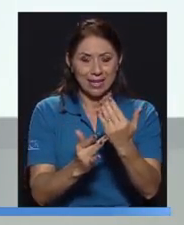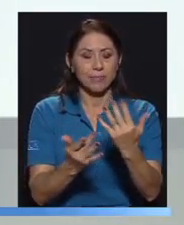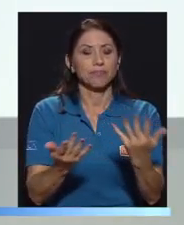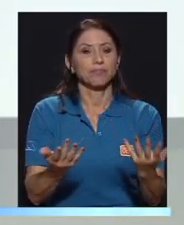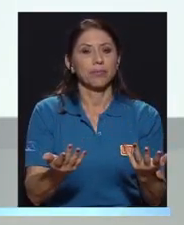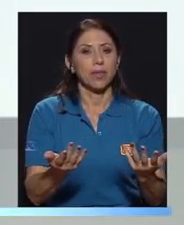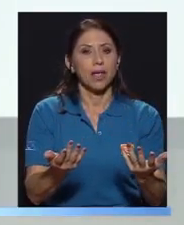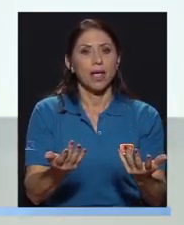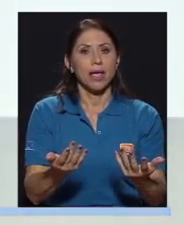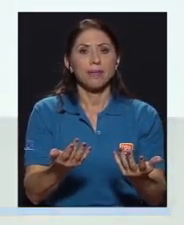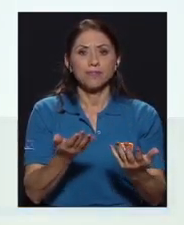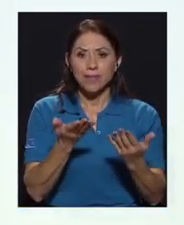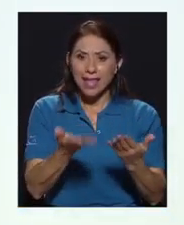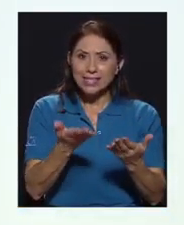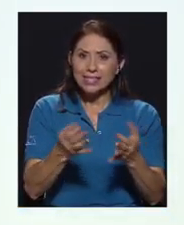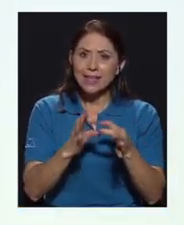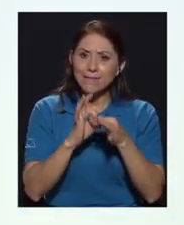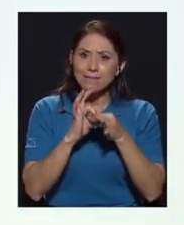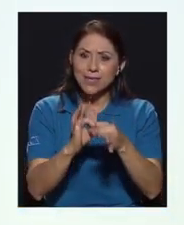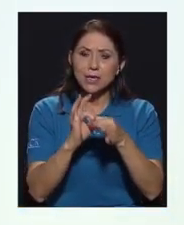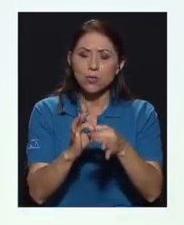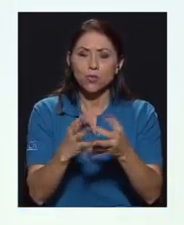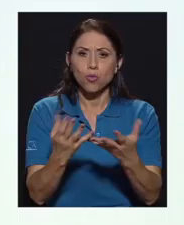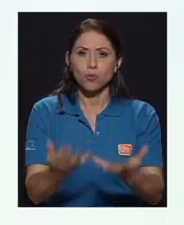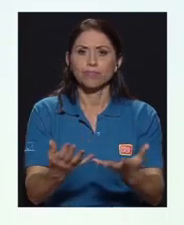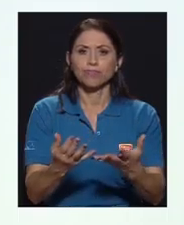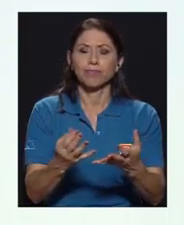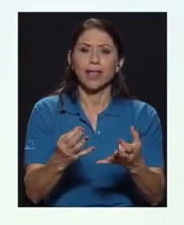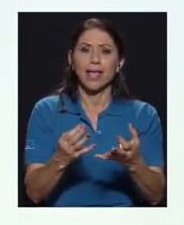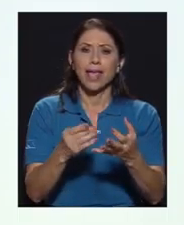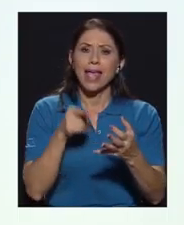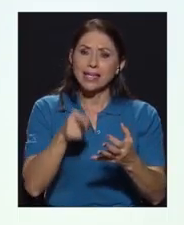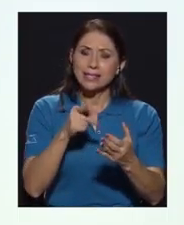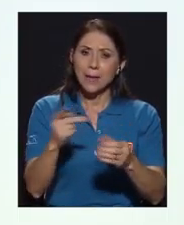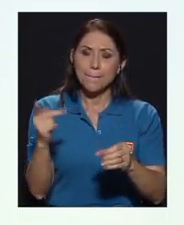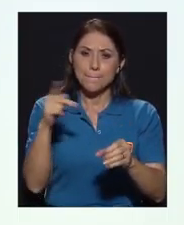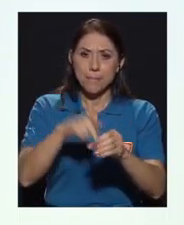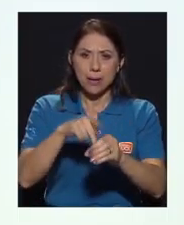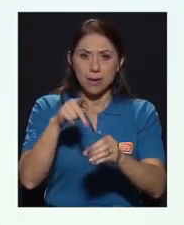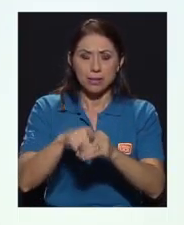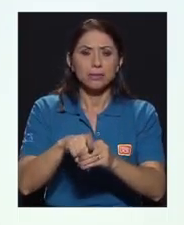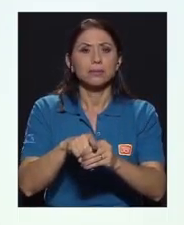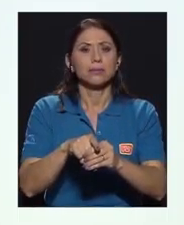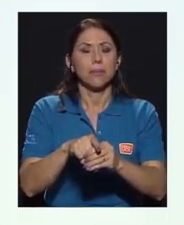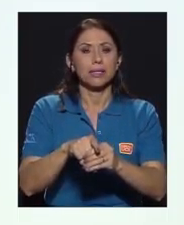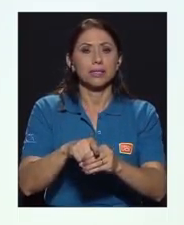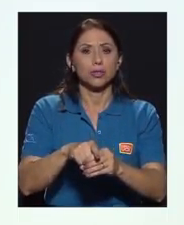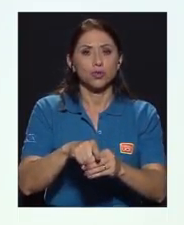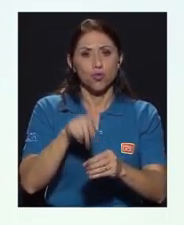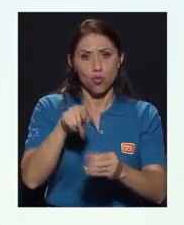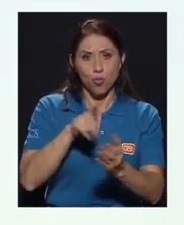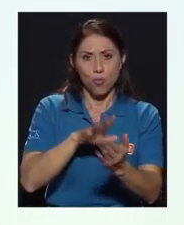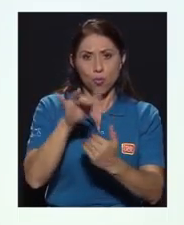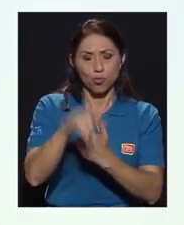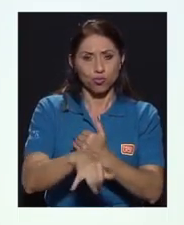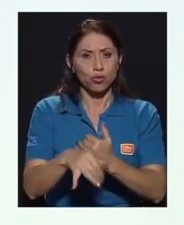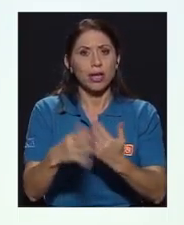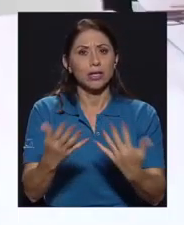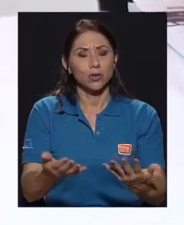sentido este vínculo y esta participación en este